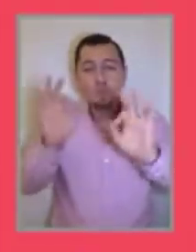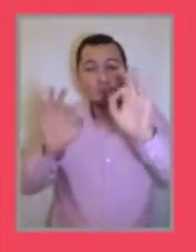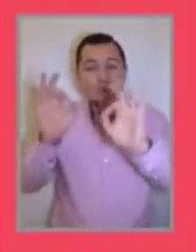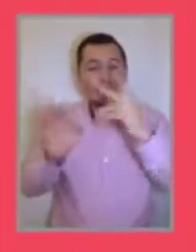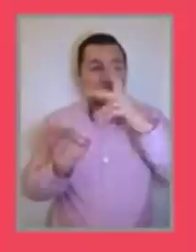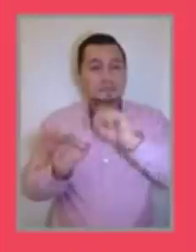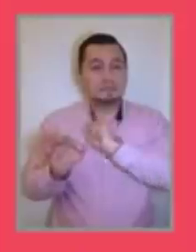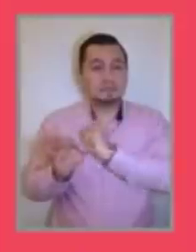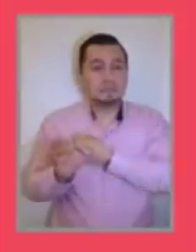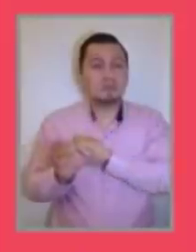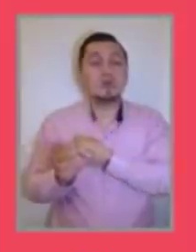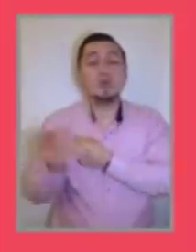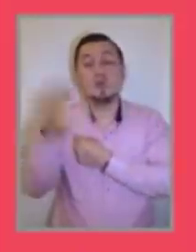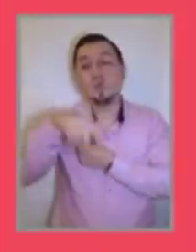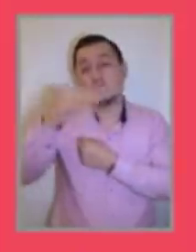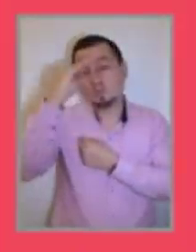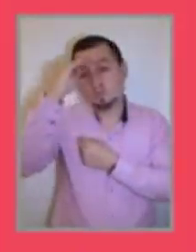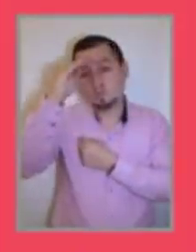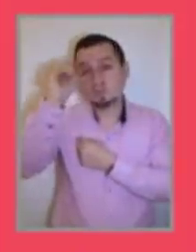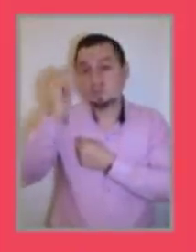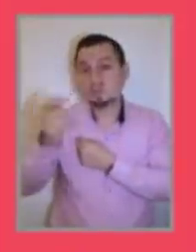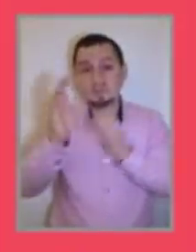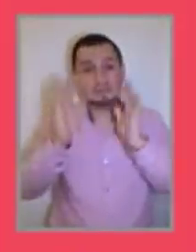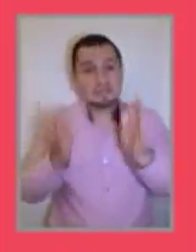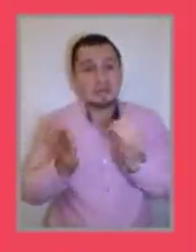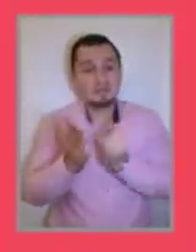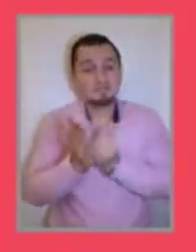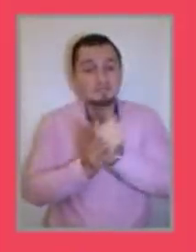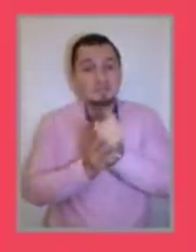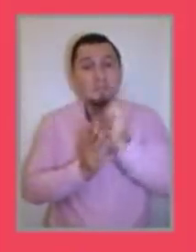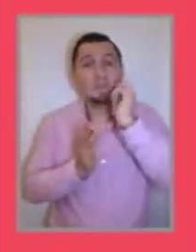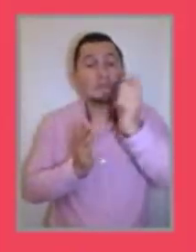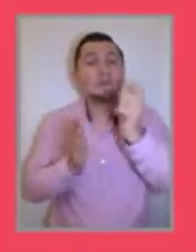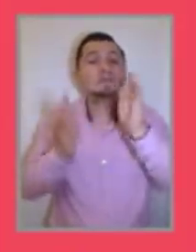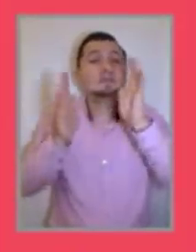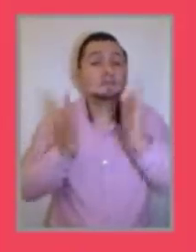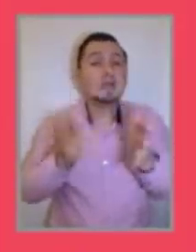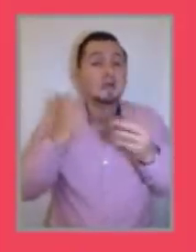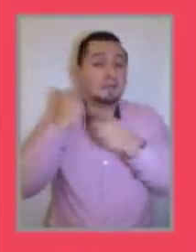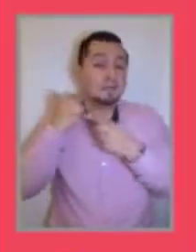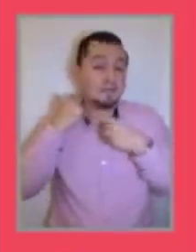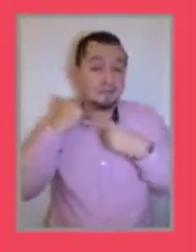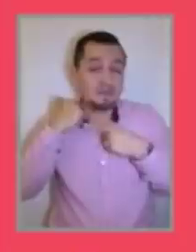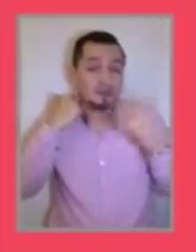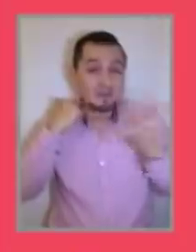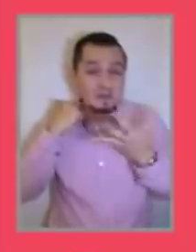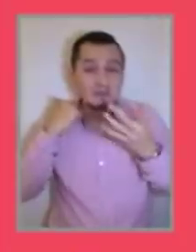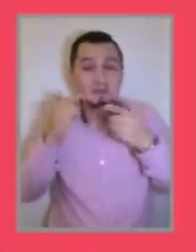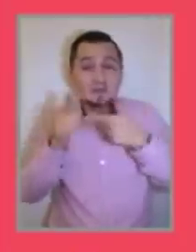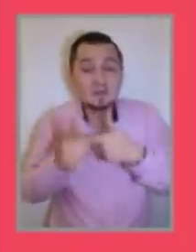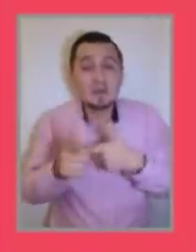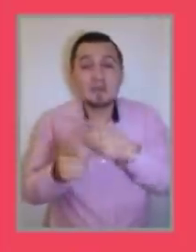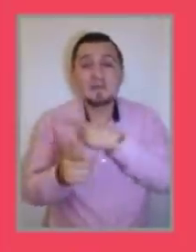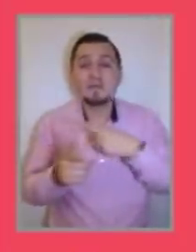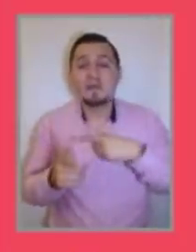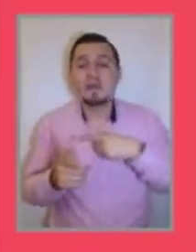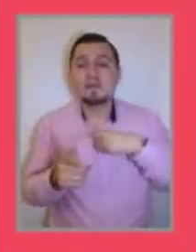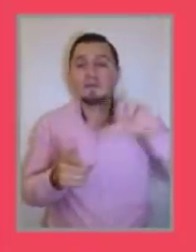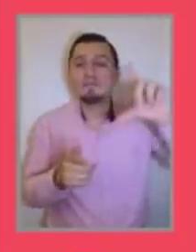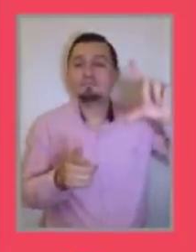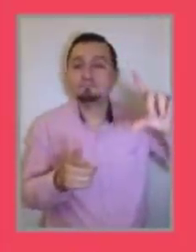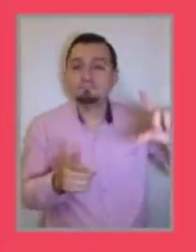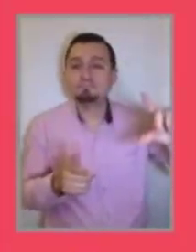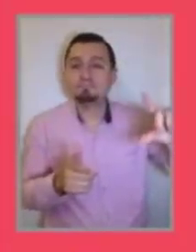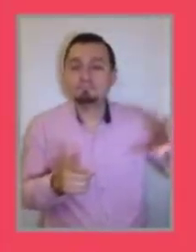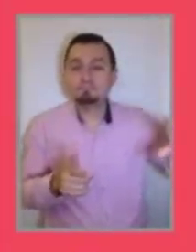este caso lo que hemos decidido es que lo que necesitamos es tener ya una dinámica consolidada a la baja de la